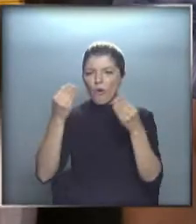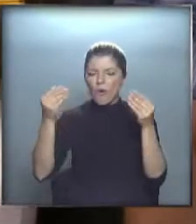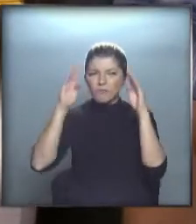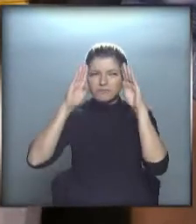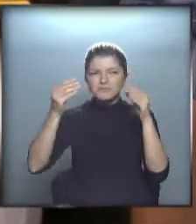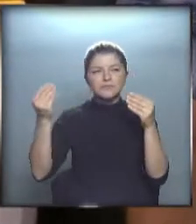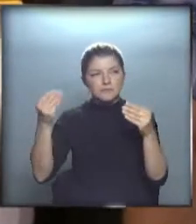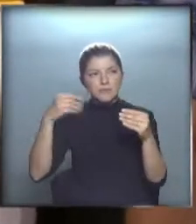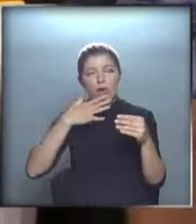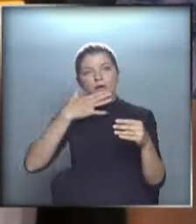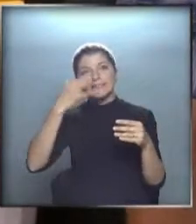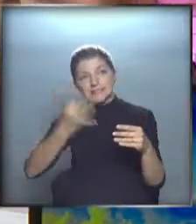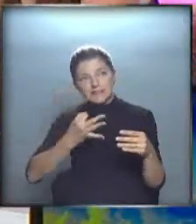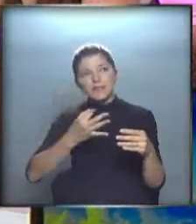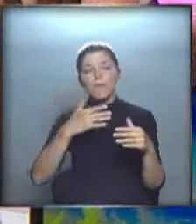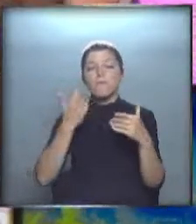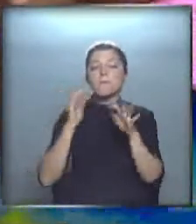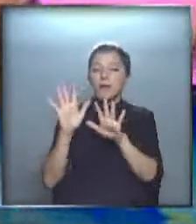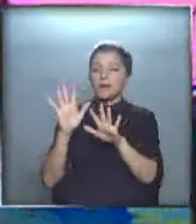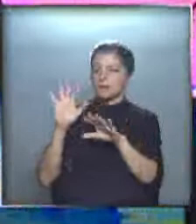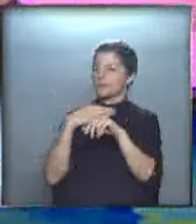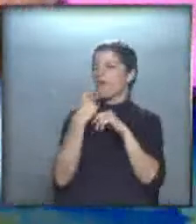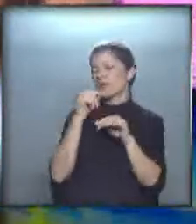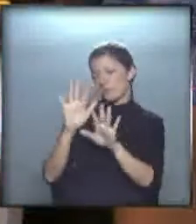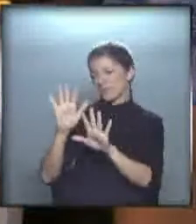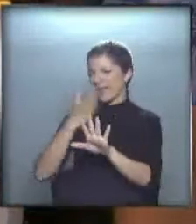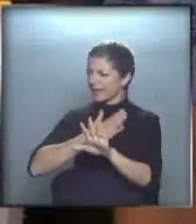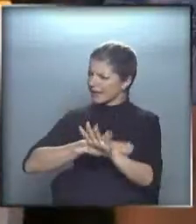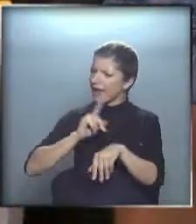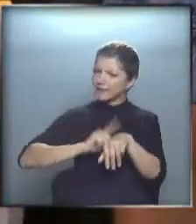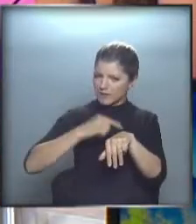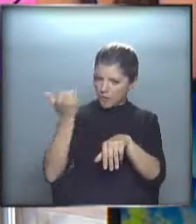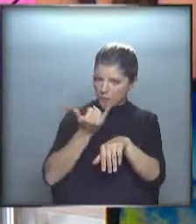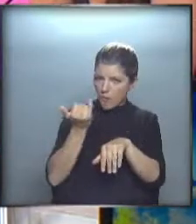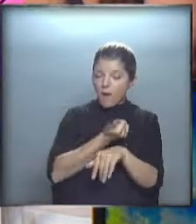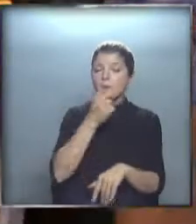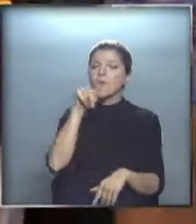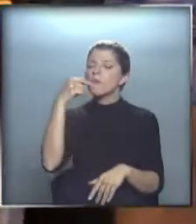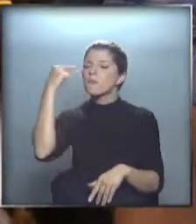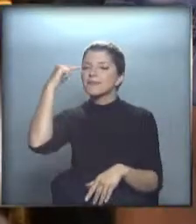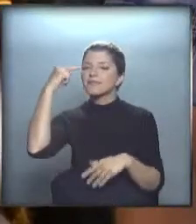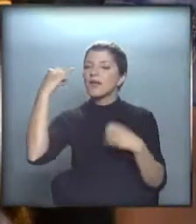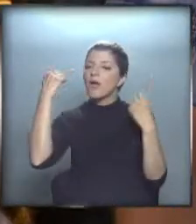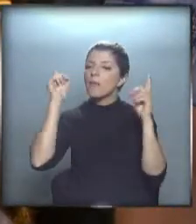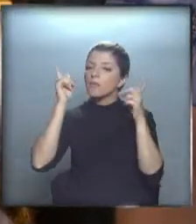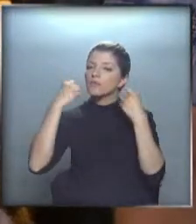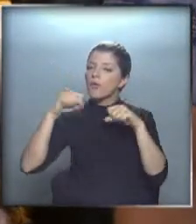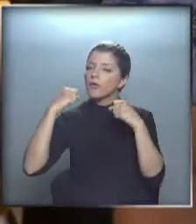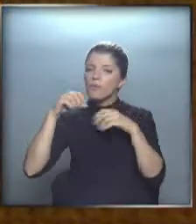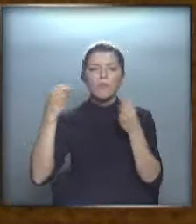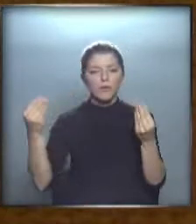decidido, pero no me siempre hay todavía tiempo para las elecciones. Sí. O sea, ¿y por qué educación física? Porque es algo que me